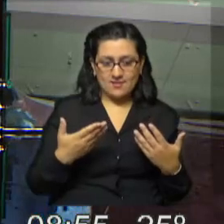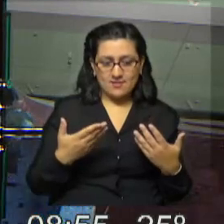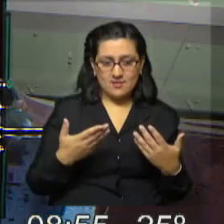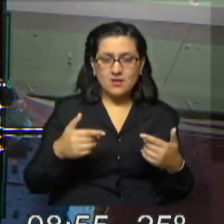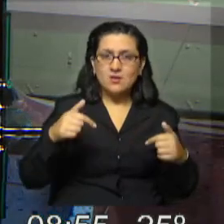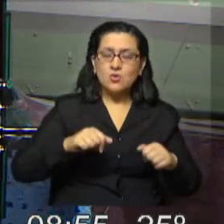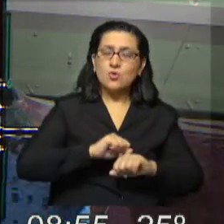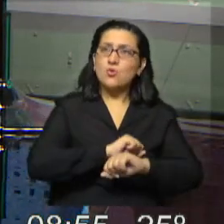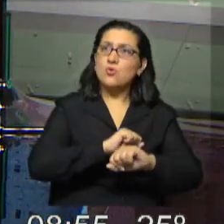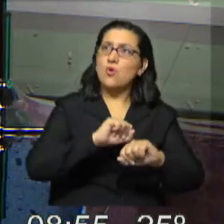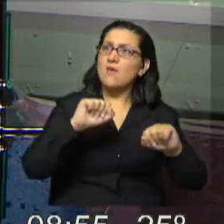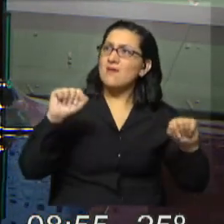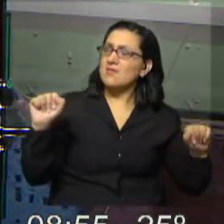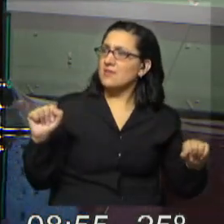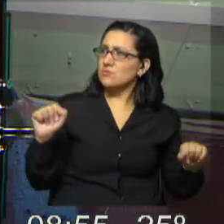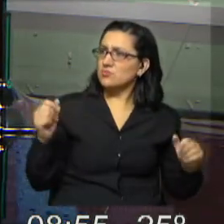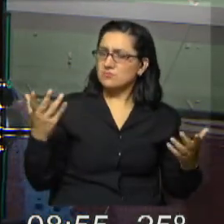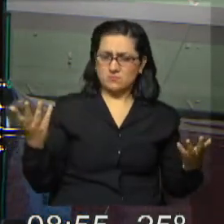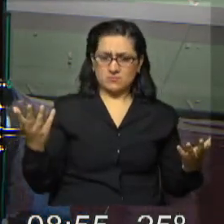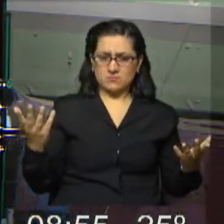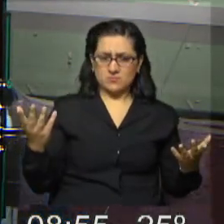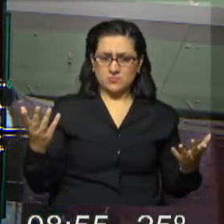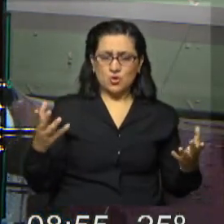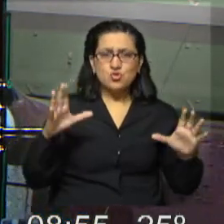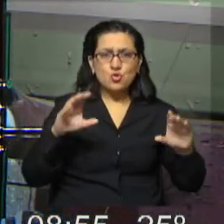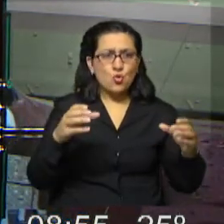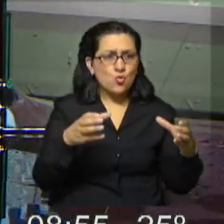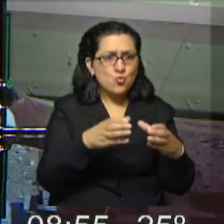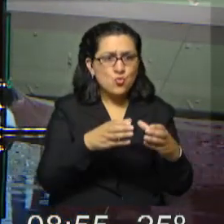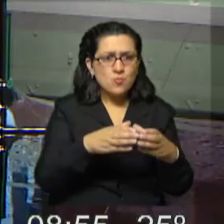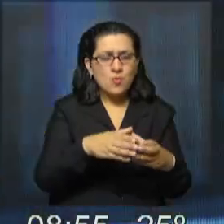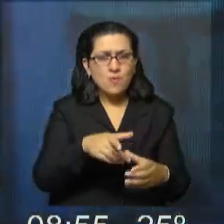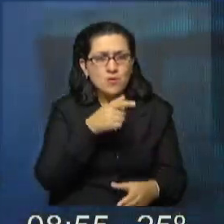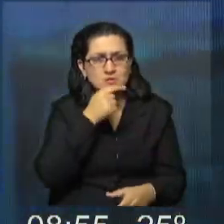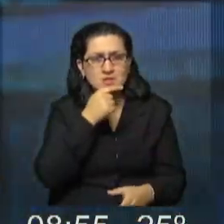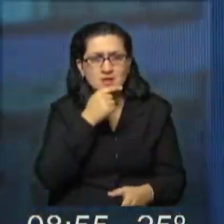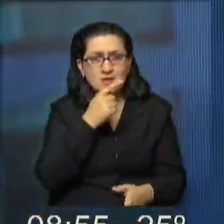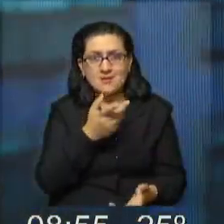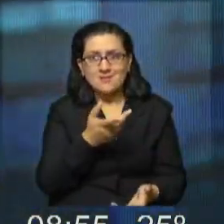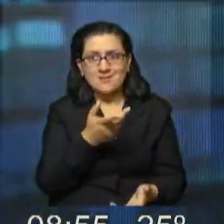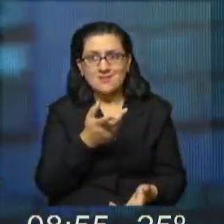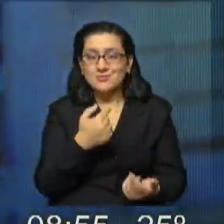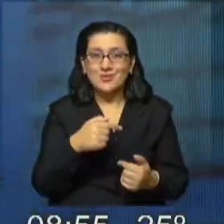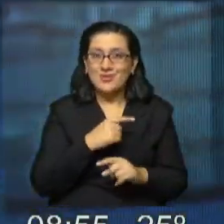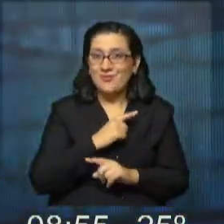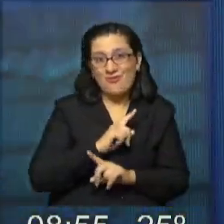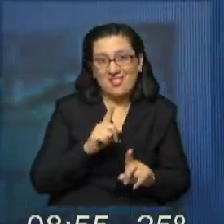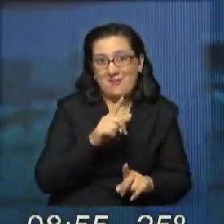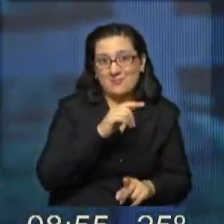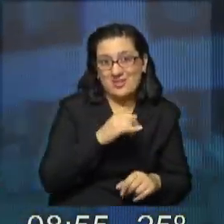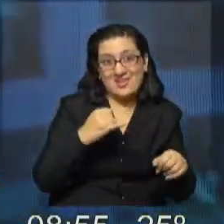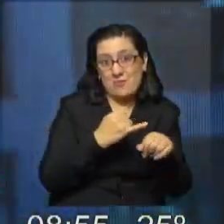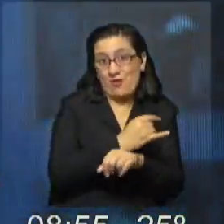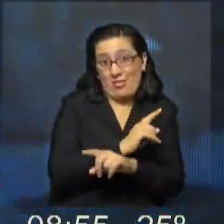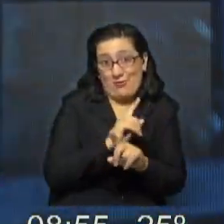hoy nos levantamos todos con el descabezamiento de toda la cúpula policial. O sea que tan equivocados no estábamos, yo lo